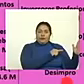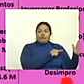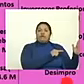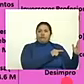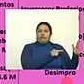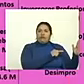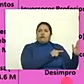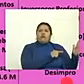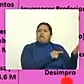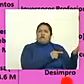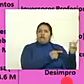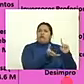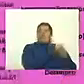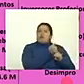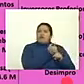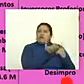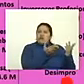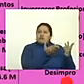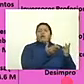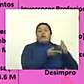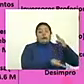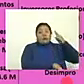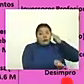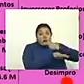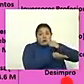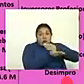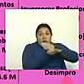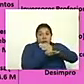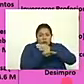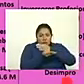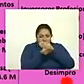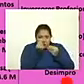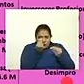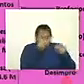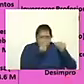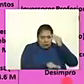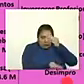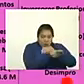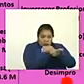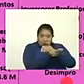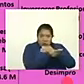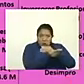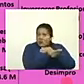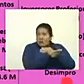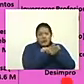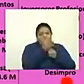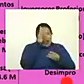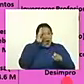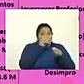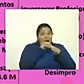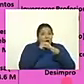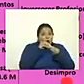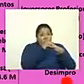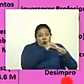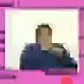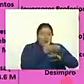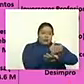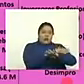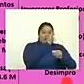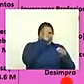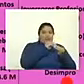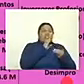aparece lo siguiente. El soborno se construye a partir de un acuerdo previo